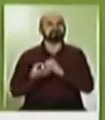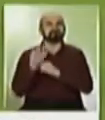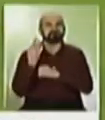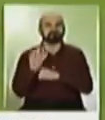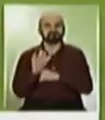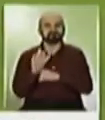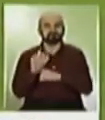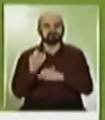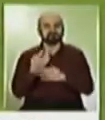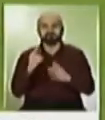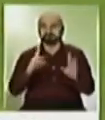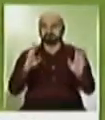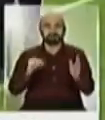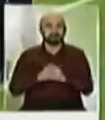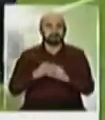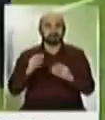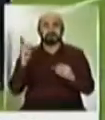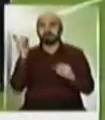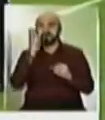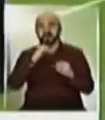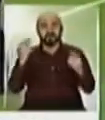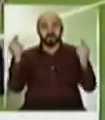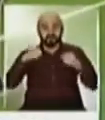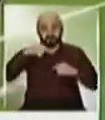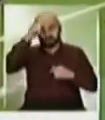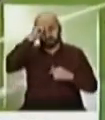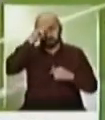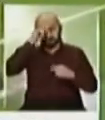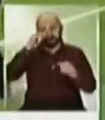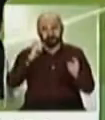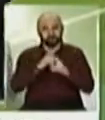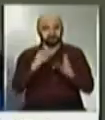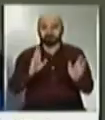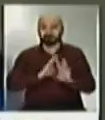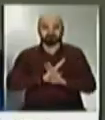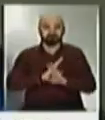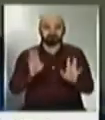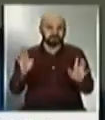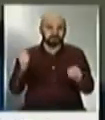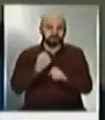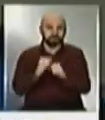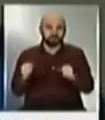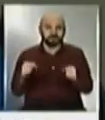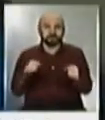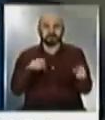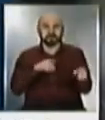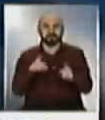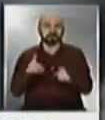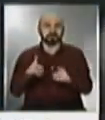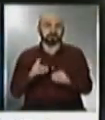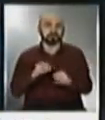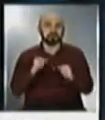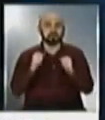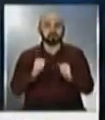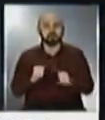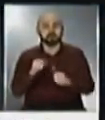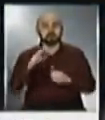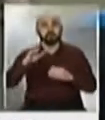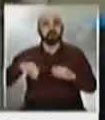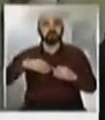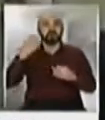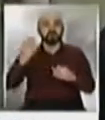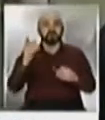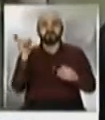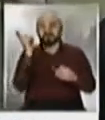deja prácticamente descartado para la semifinal este domingo ante el ganador del Basel versus Shakhtar y que incluso podría dejarlo sin final de